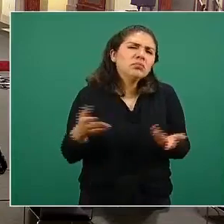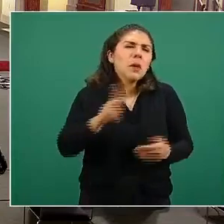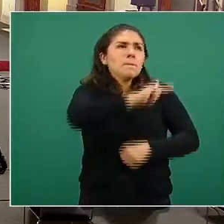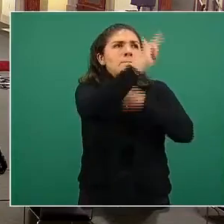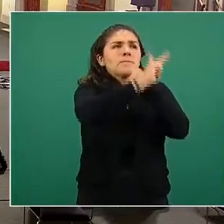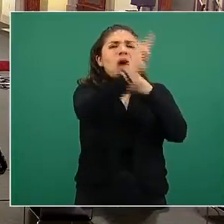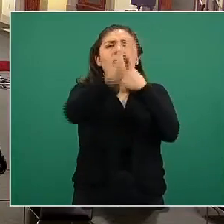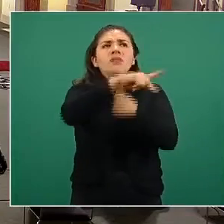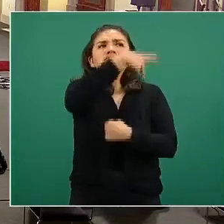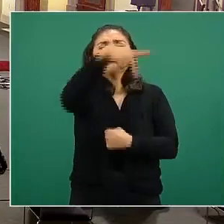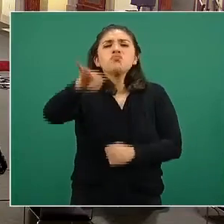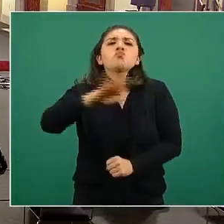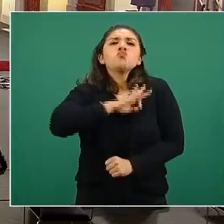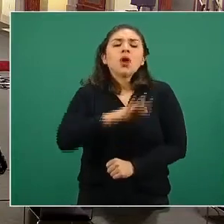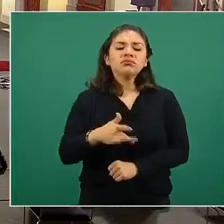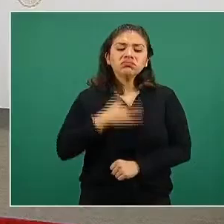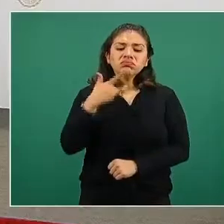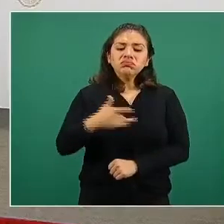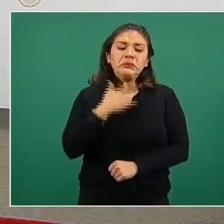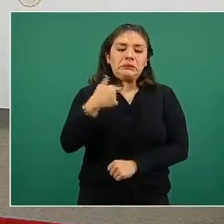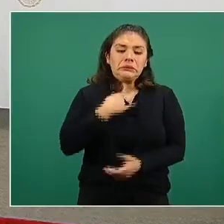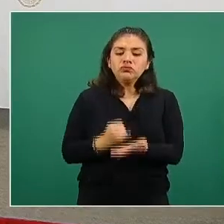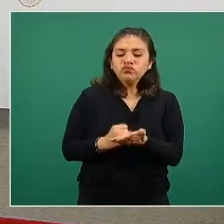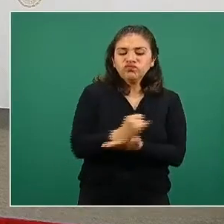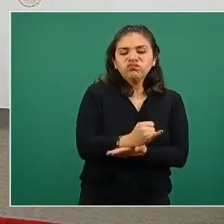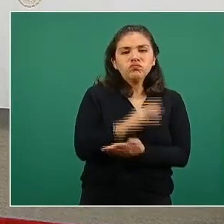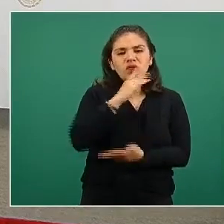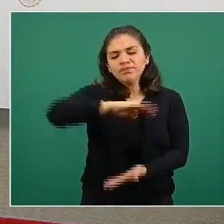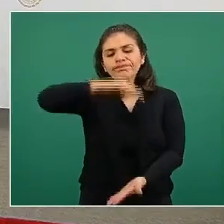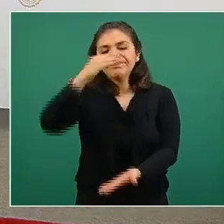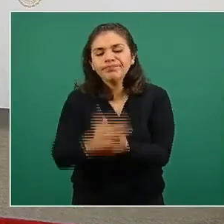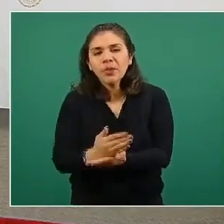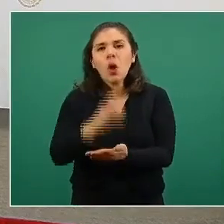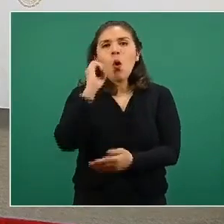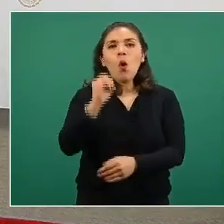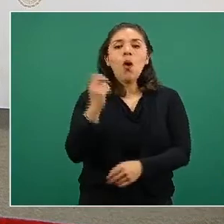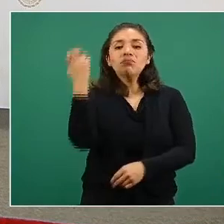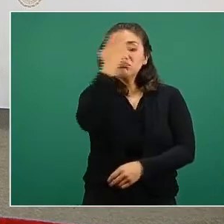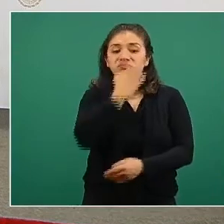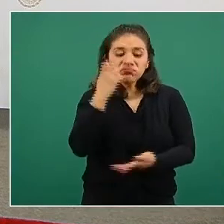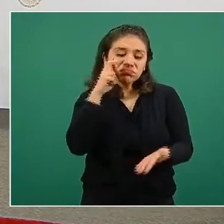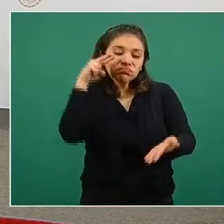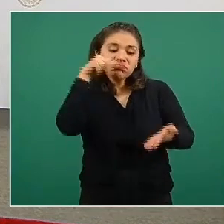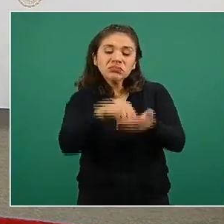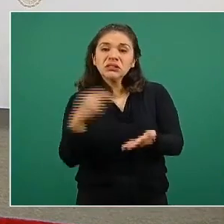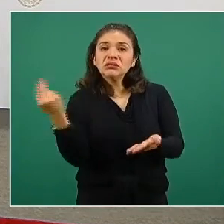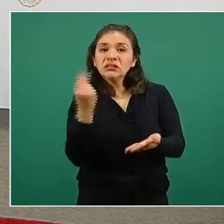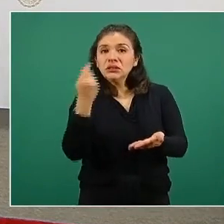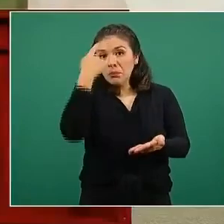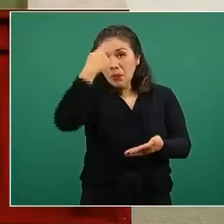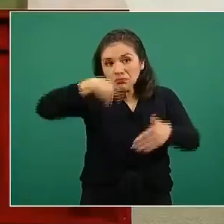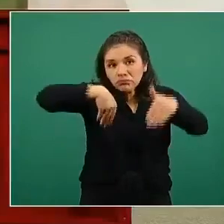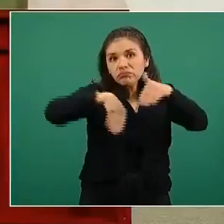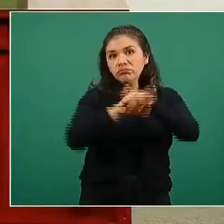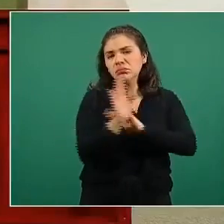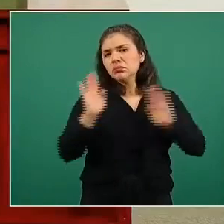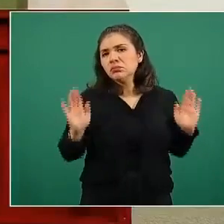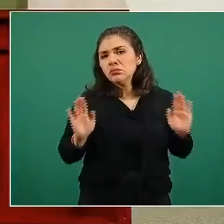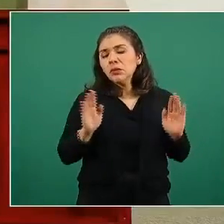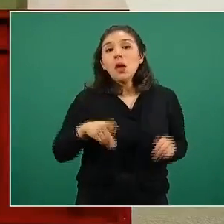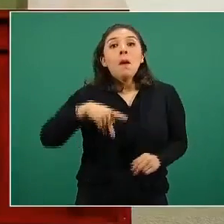los países en su momento pueden llevar a cabo alguna actividad que ellos contemplen en su análisis interno de riesgos,